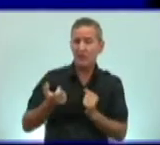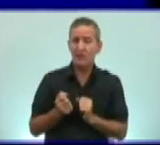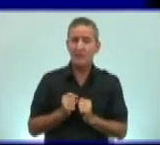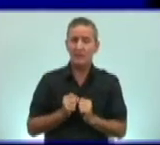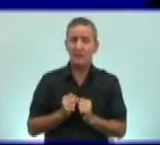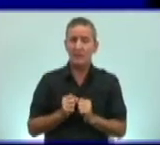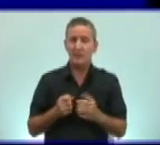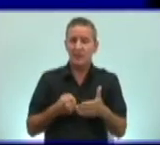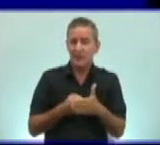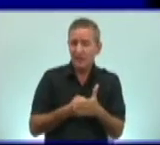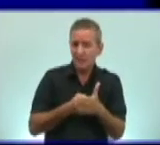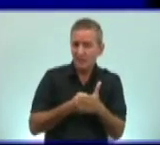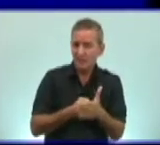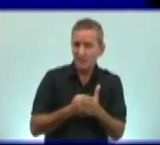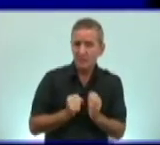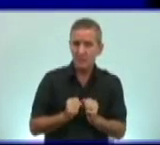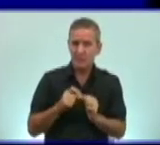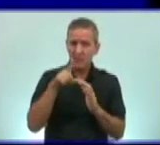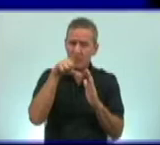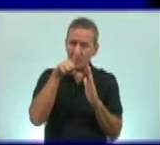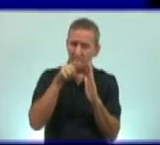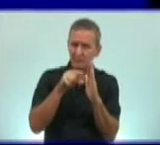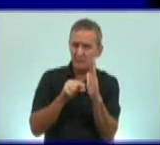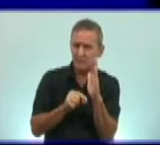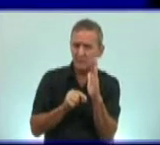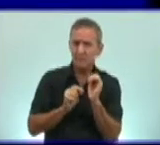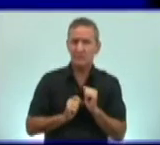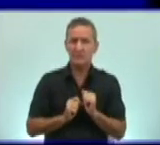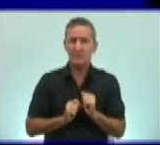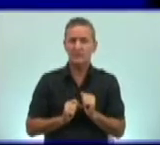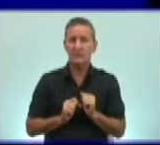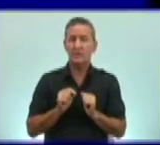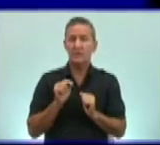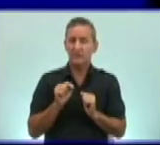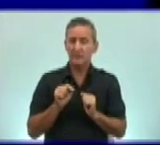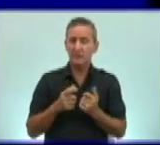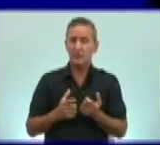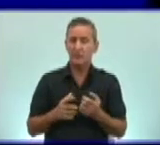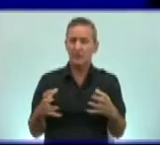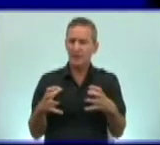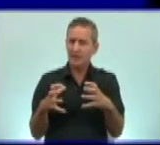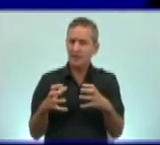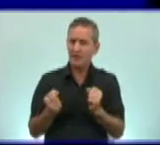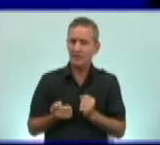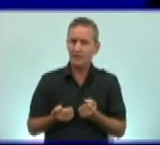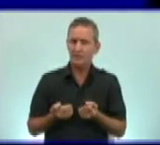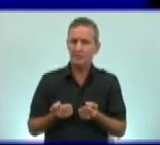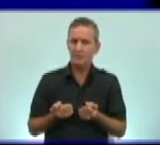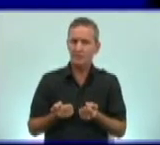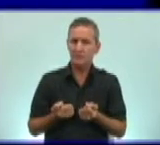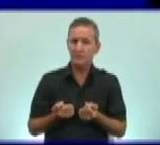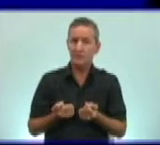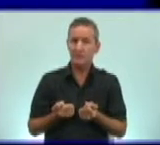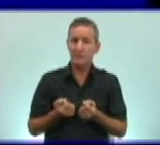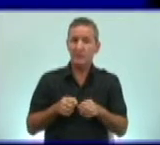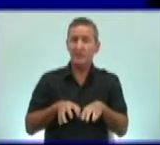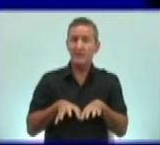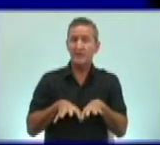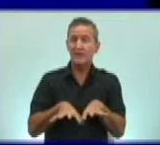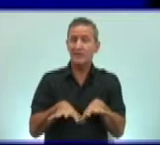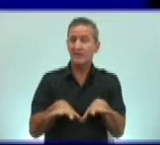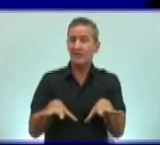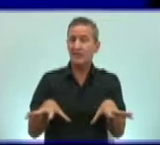la presión va a disminuir. Y en este caso, entonces, la reacción se va a desplazar, es decir,